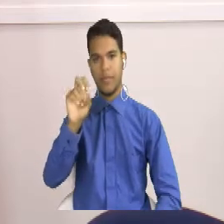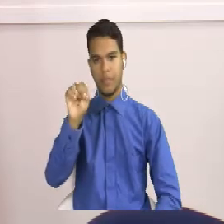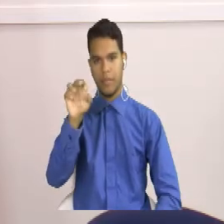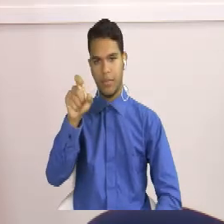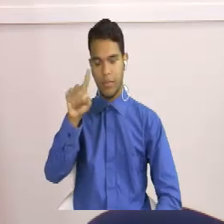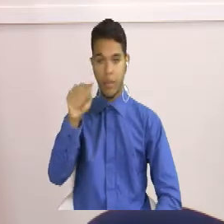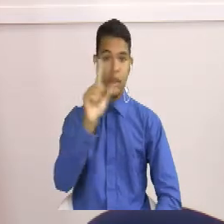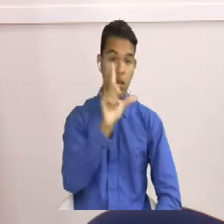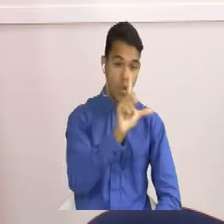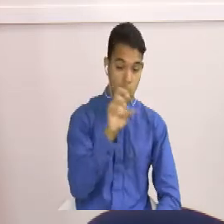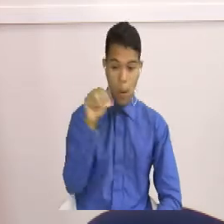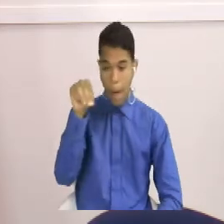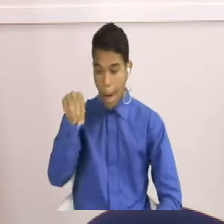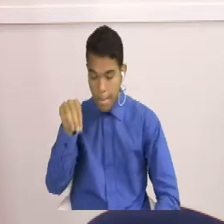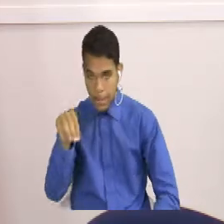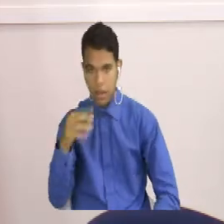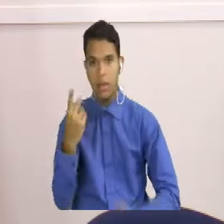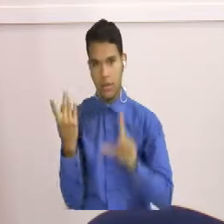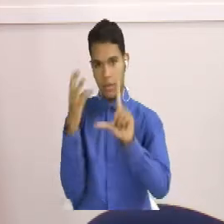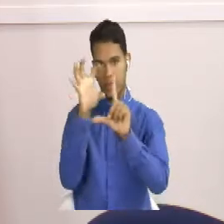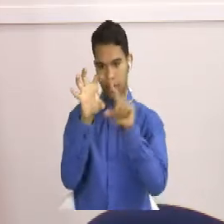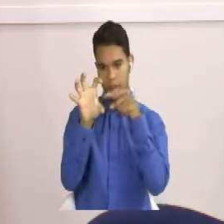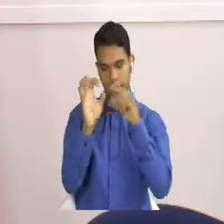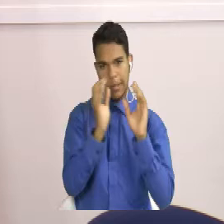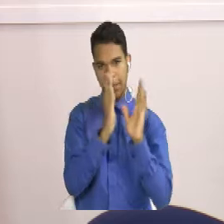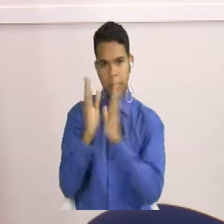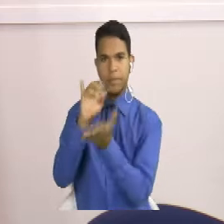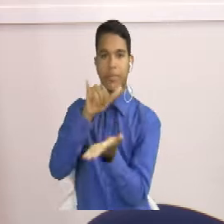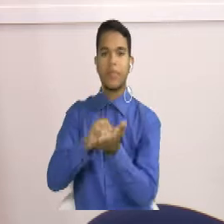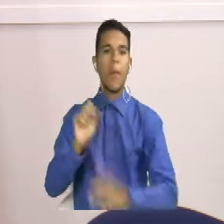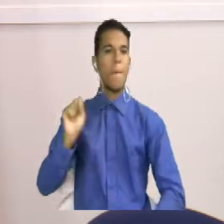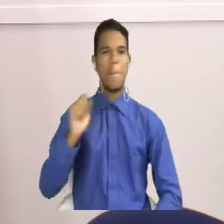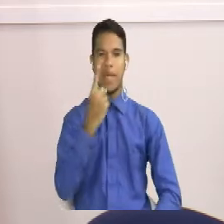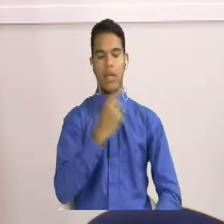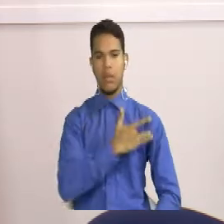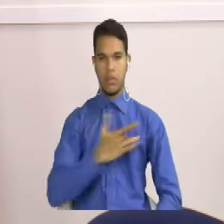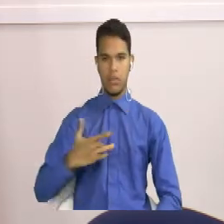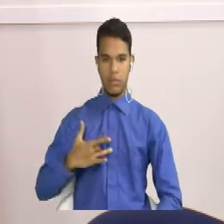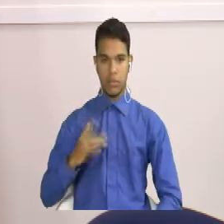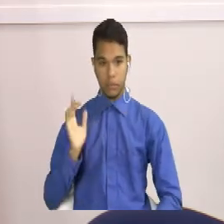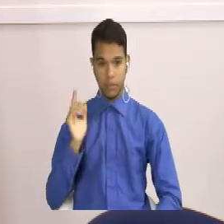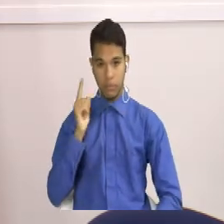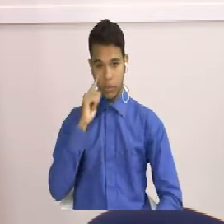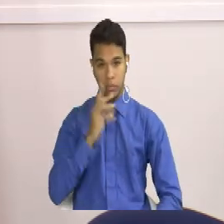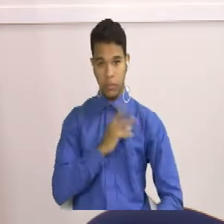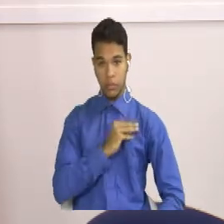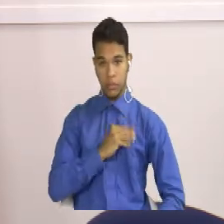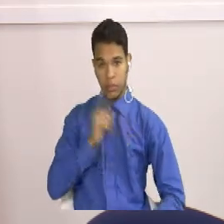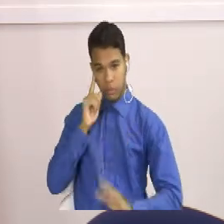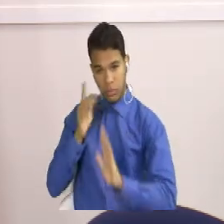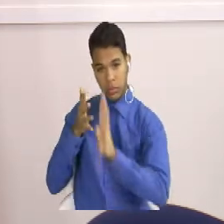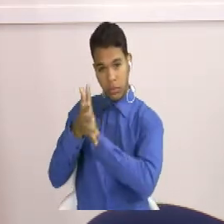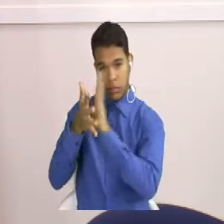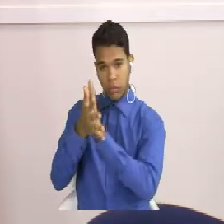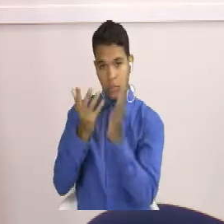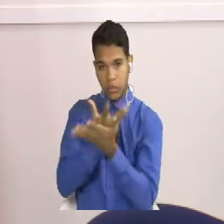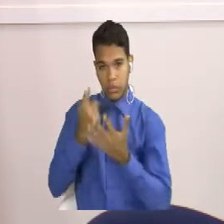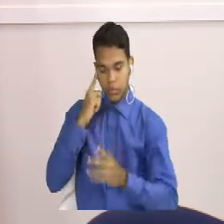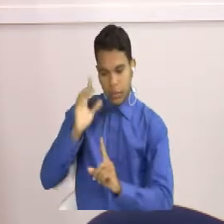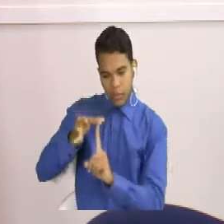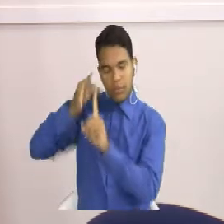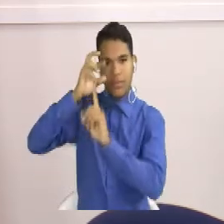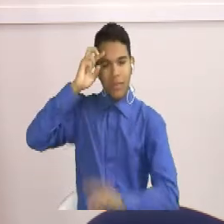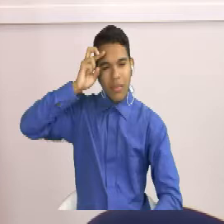la salud, llamado Primero la Salud, y bueno, muy contentos de poder compartir con ustedes y de partir la mejor información y con los mejores especialistas de la